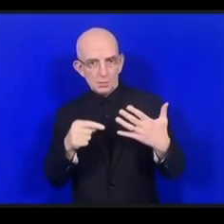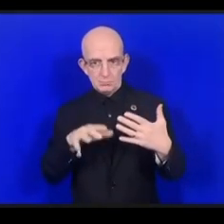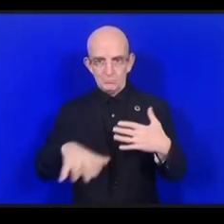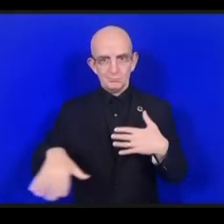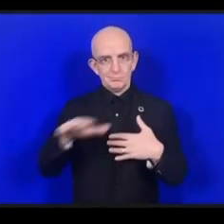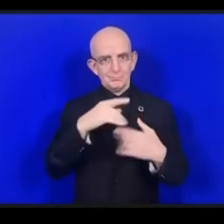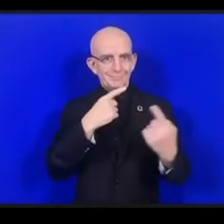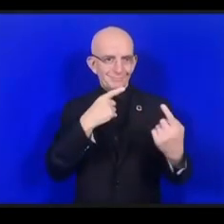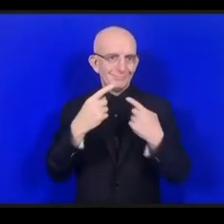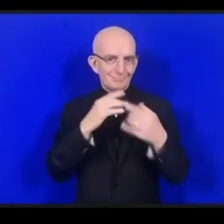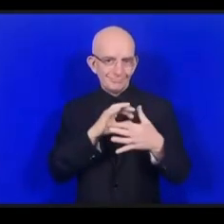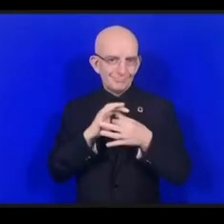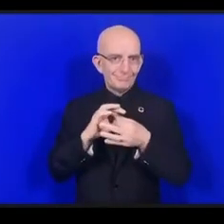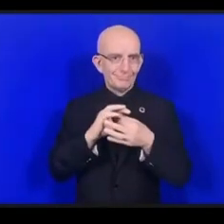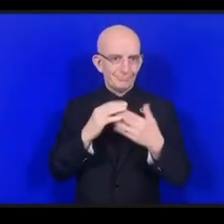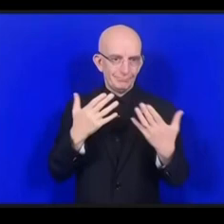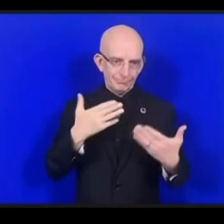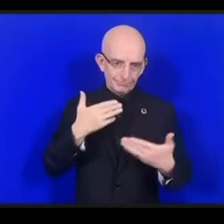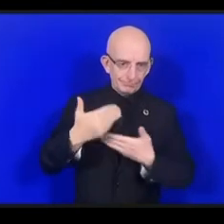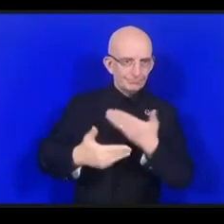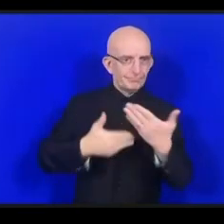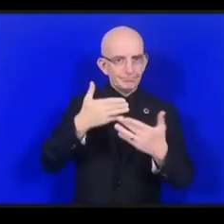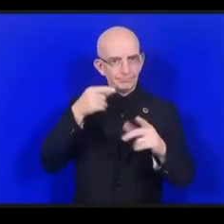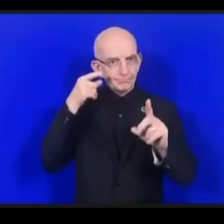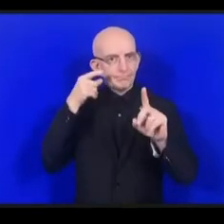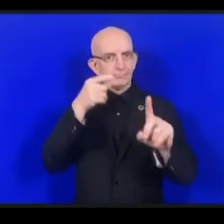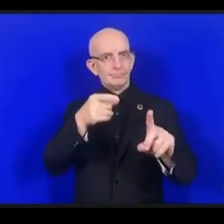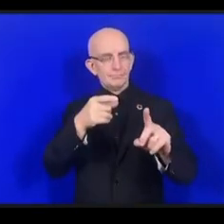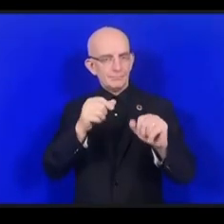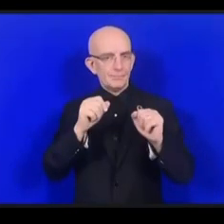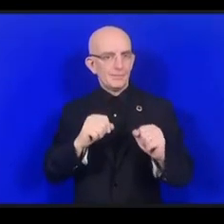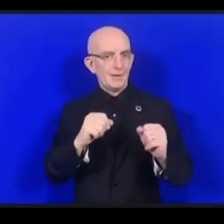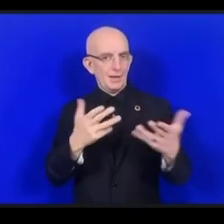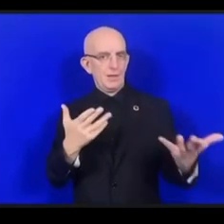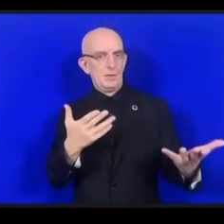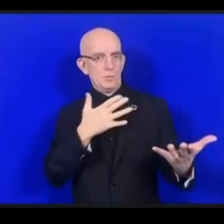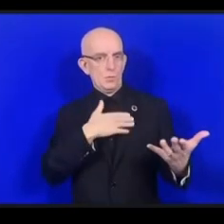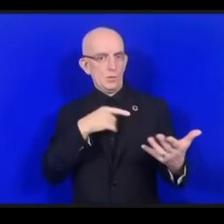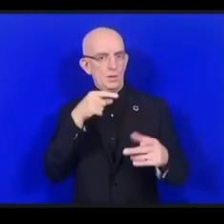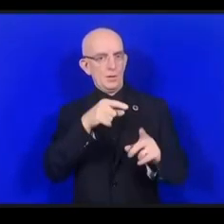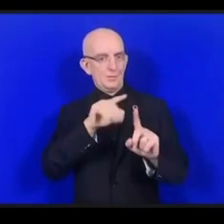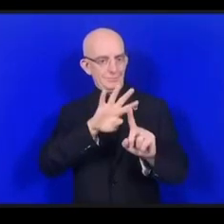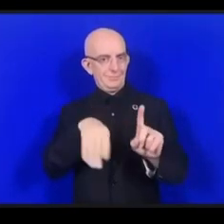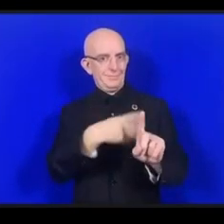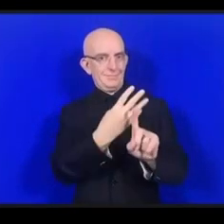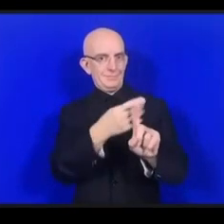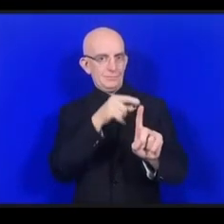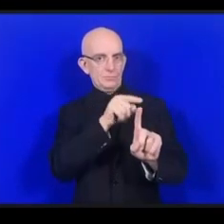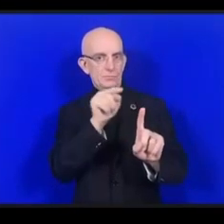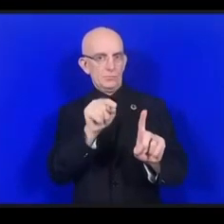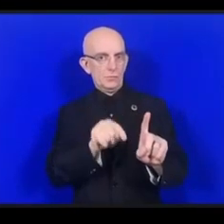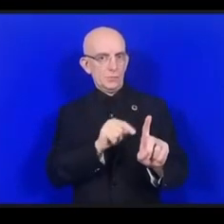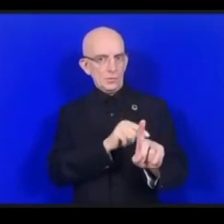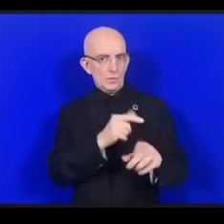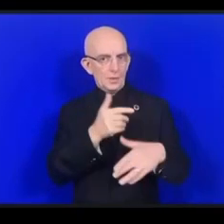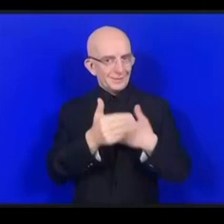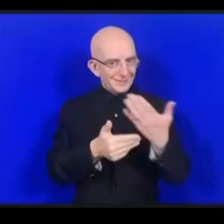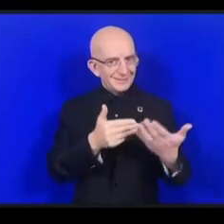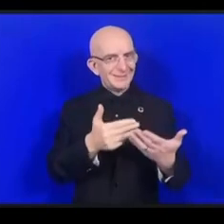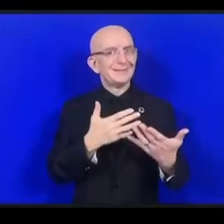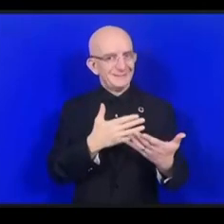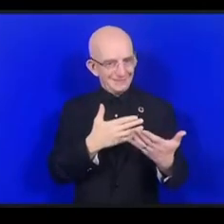eh conjuntamente para avanzar en los objetivos de